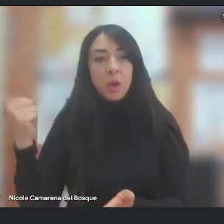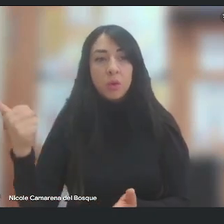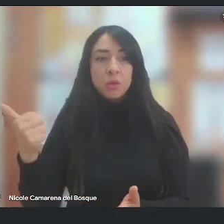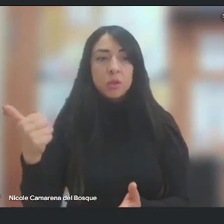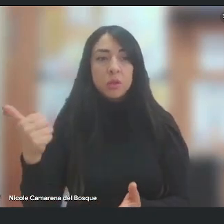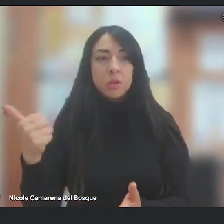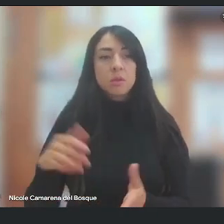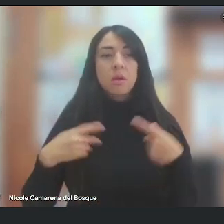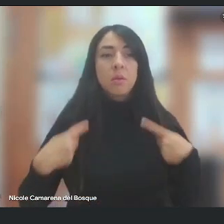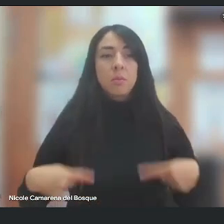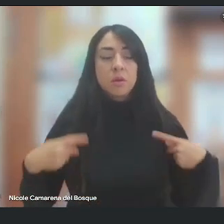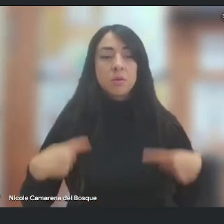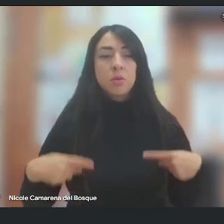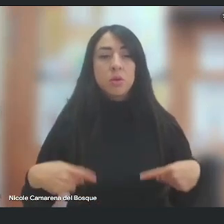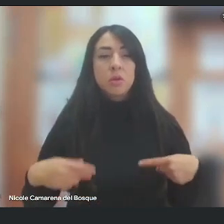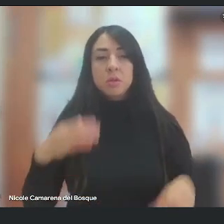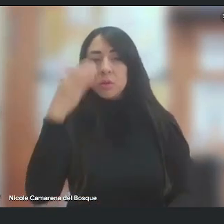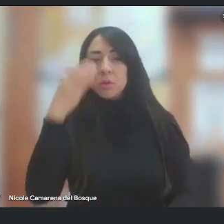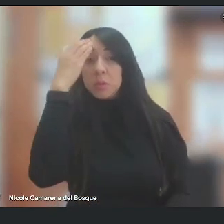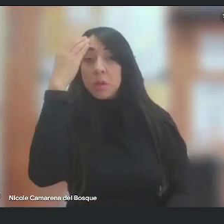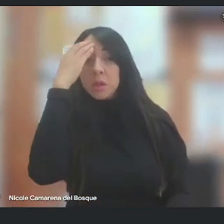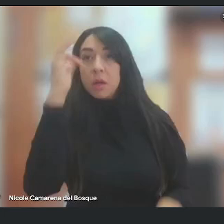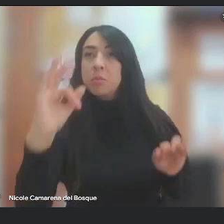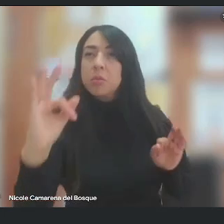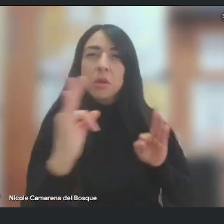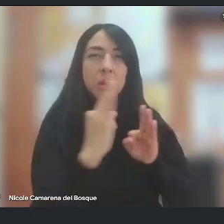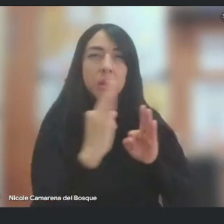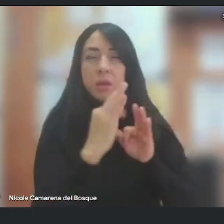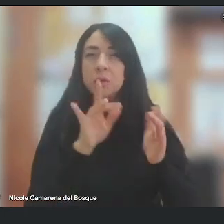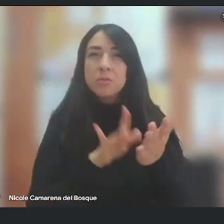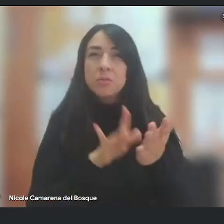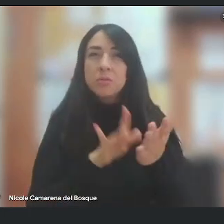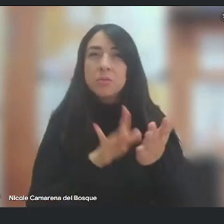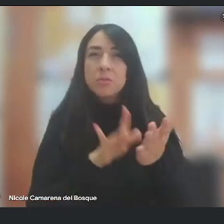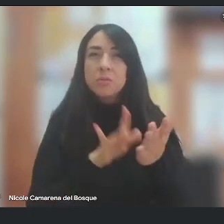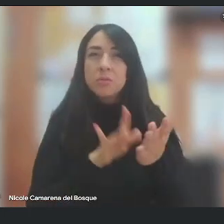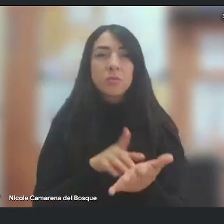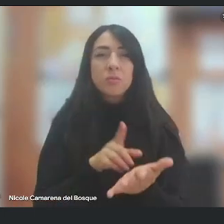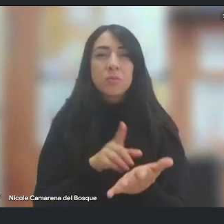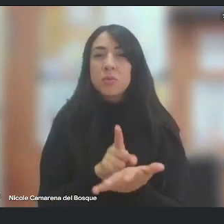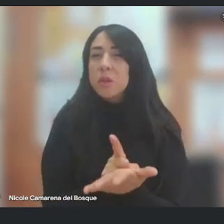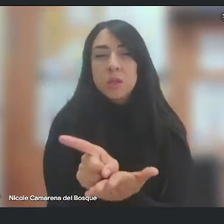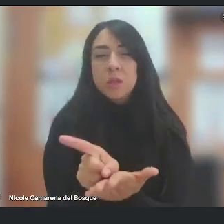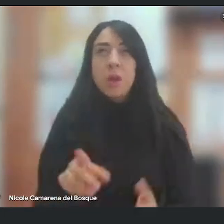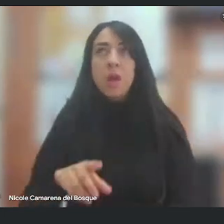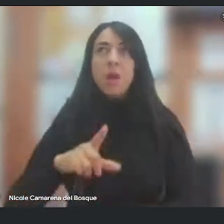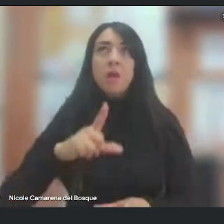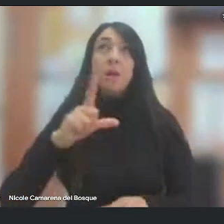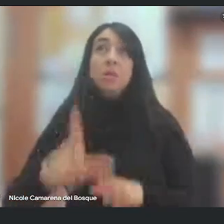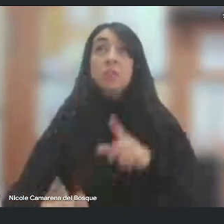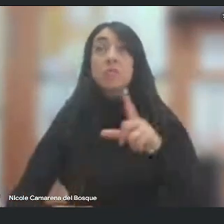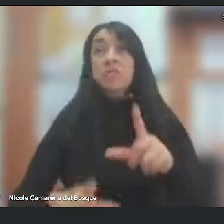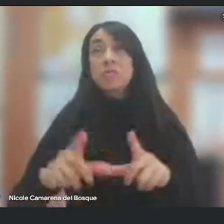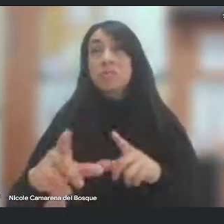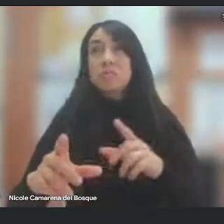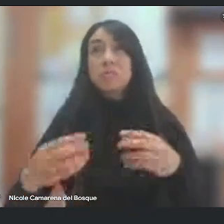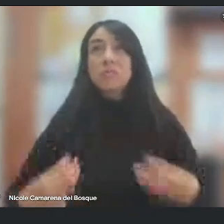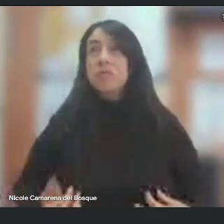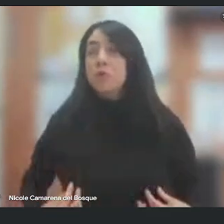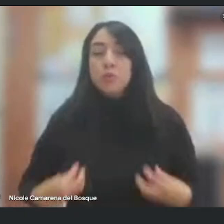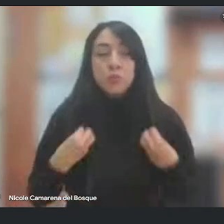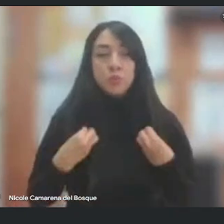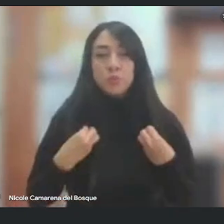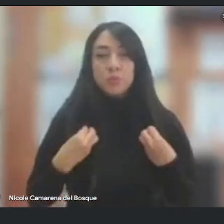esta educación, porque cómo vamos a darle a estas personas, niñas, niños, adolescentes,